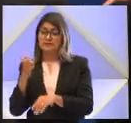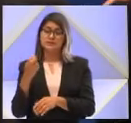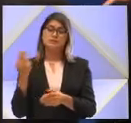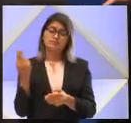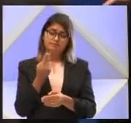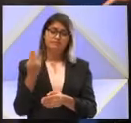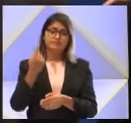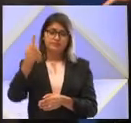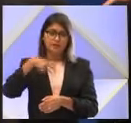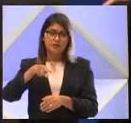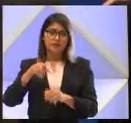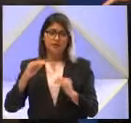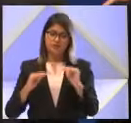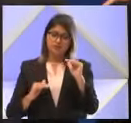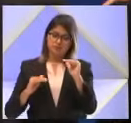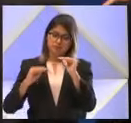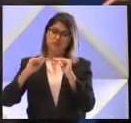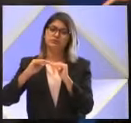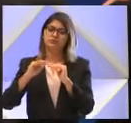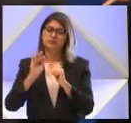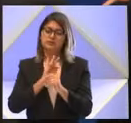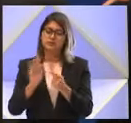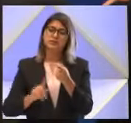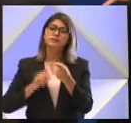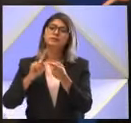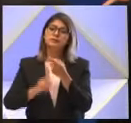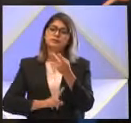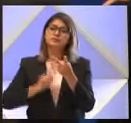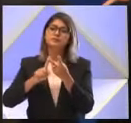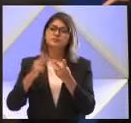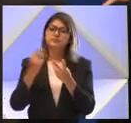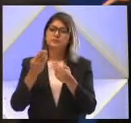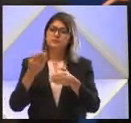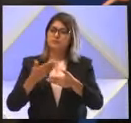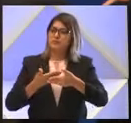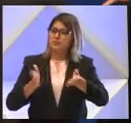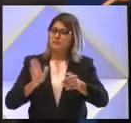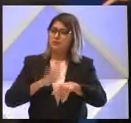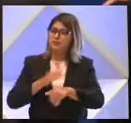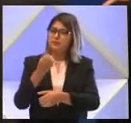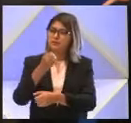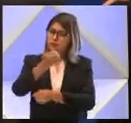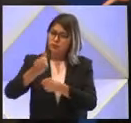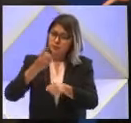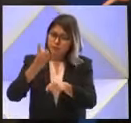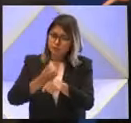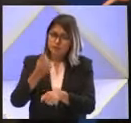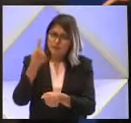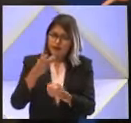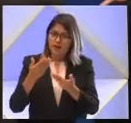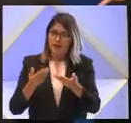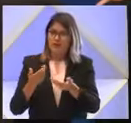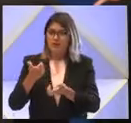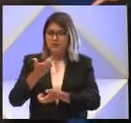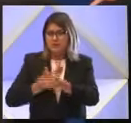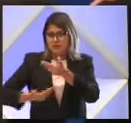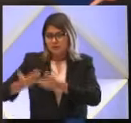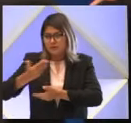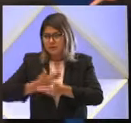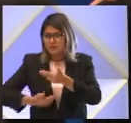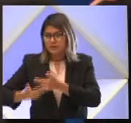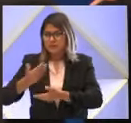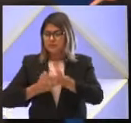la brecha digital abrir nuevas oportunidades de negocio de inclusión social la segunda